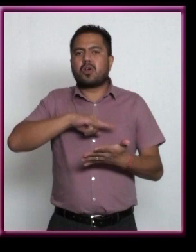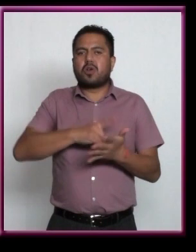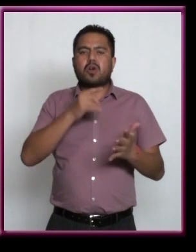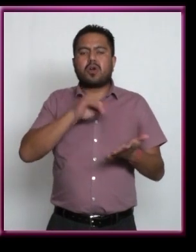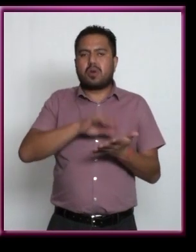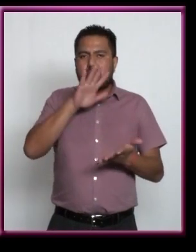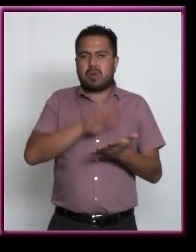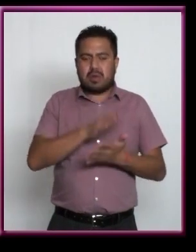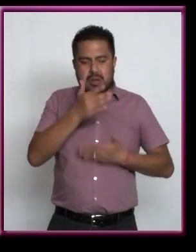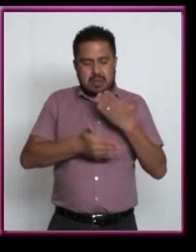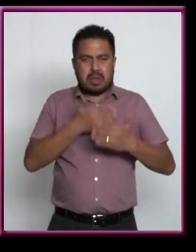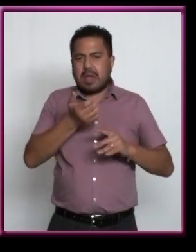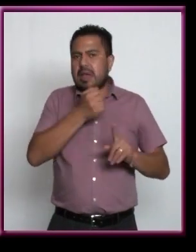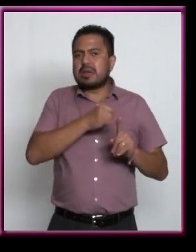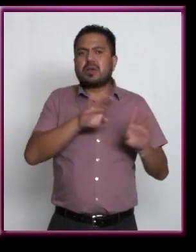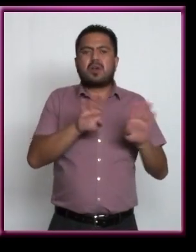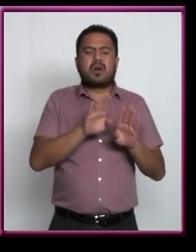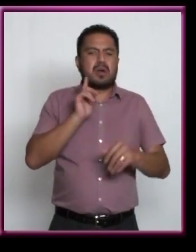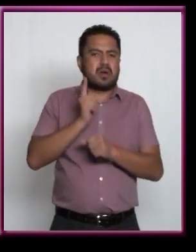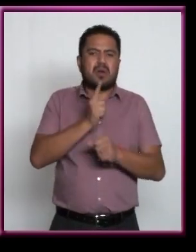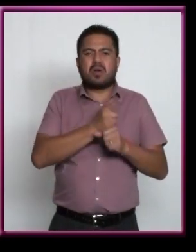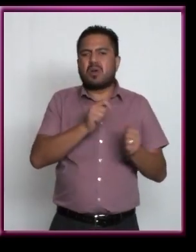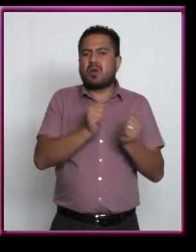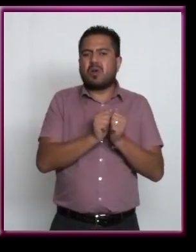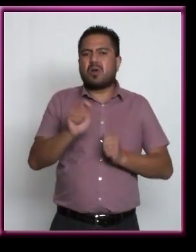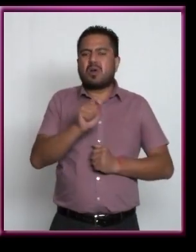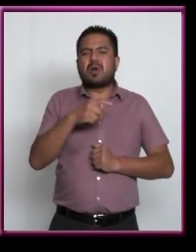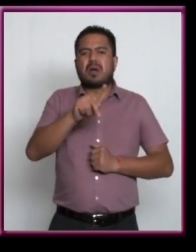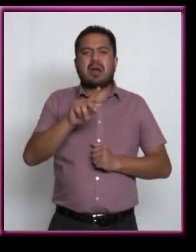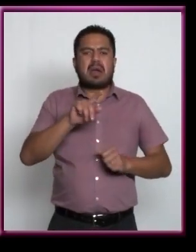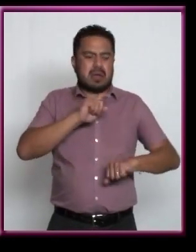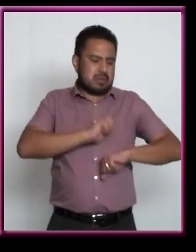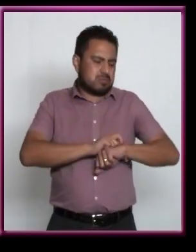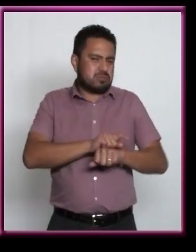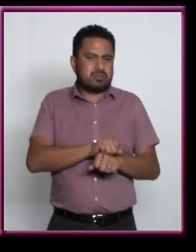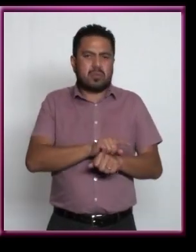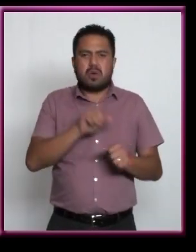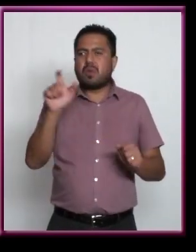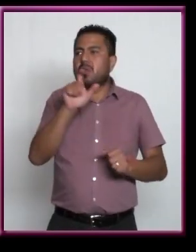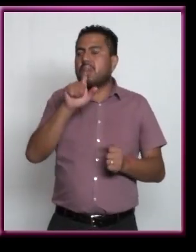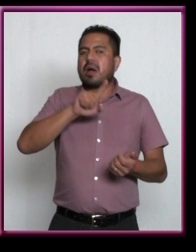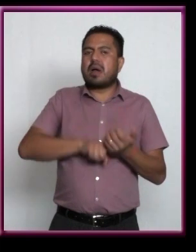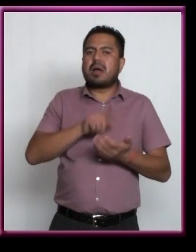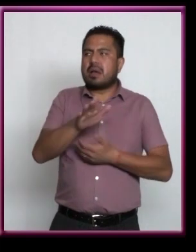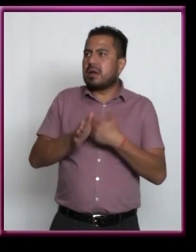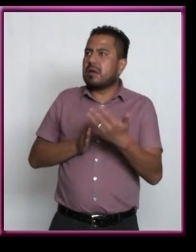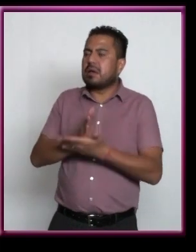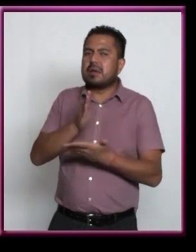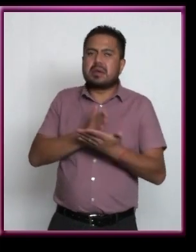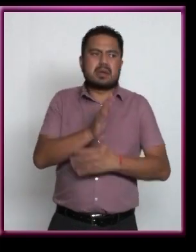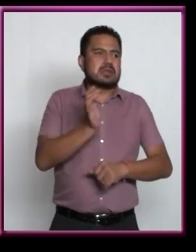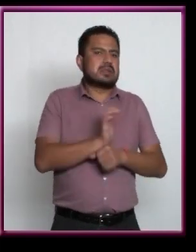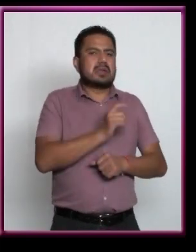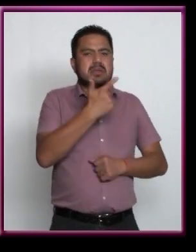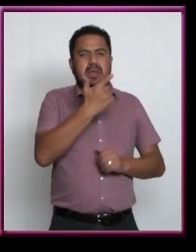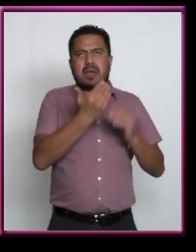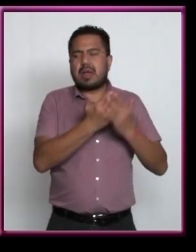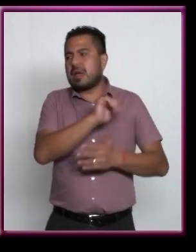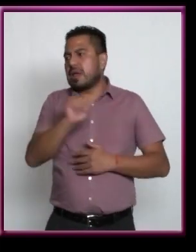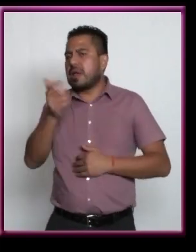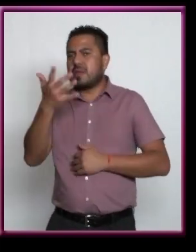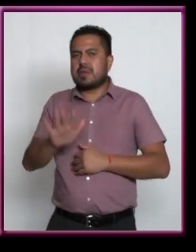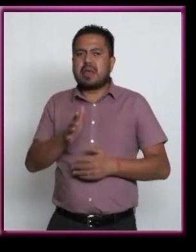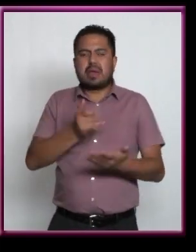horario de estudio. Así como cuando ves a tu novia o novio de tal a tal hora, o como cuando vas al cine de 7 a 10.